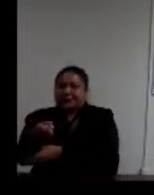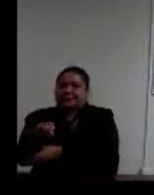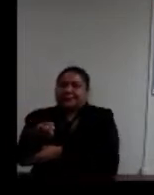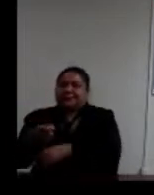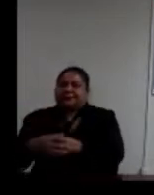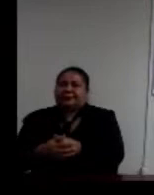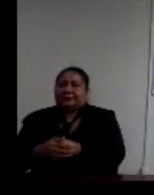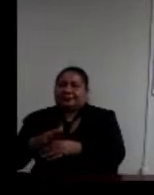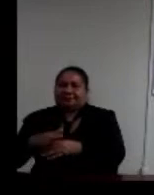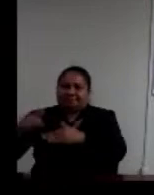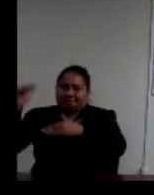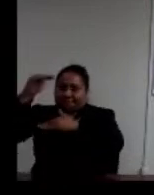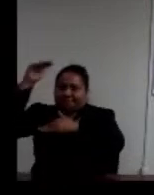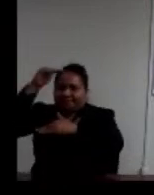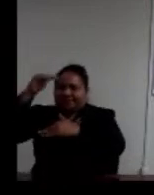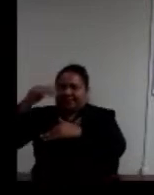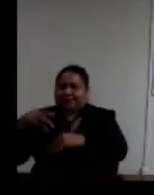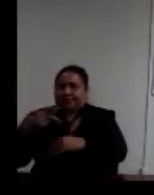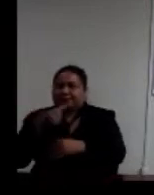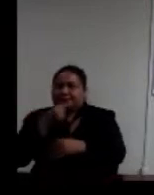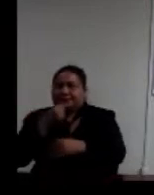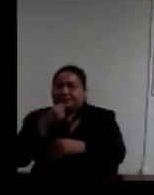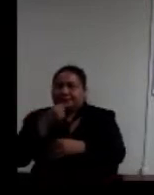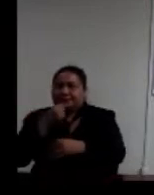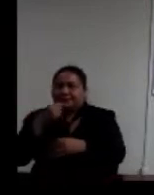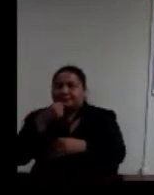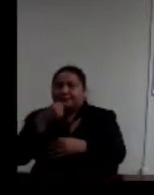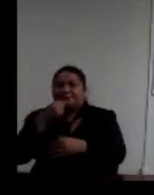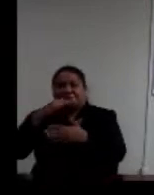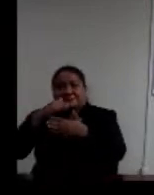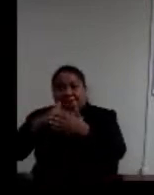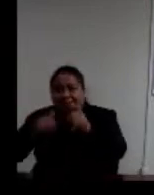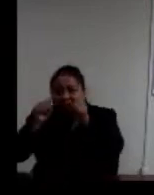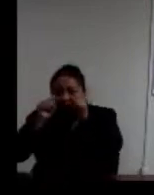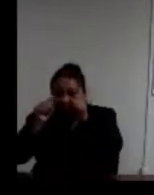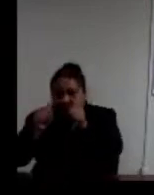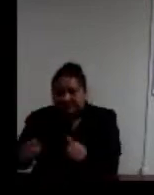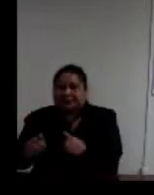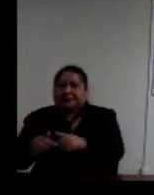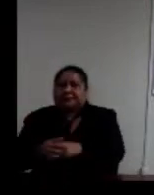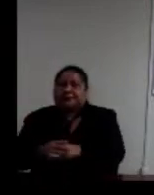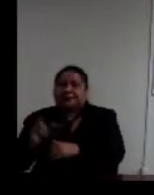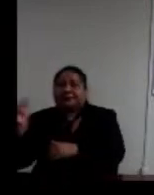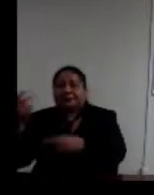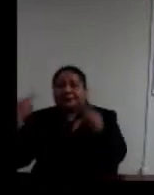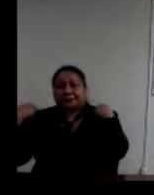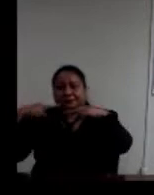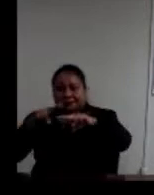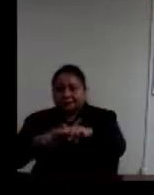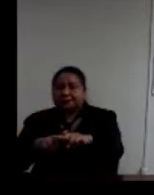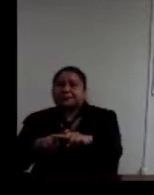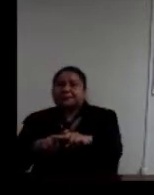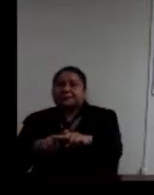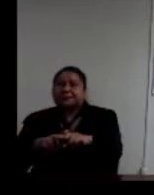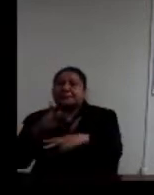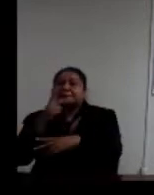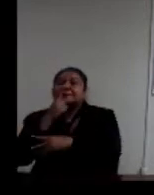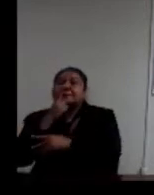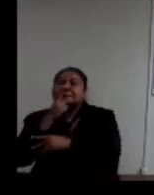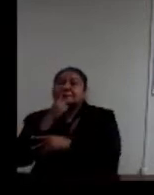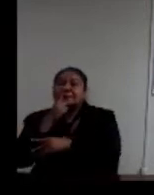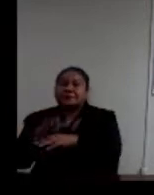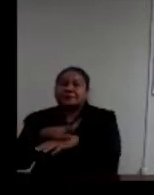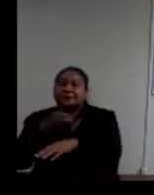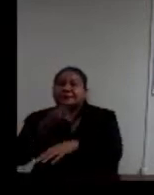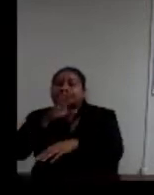paradójico, voy a incrementar la sustancia y voy a prestar menos atención. Es aquí cuando los maestros o los papás nos dicen,